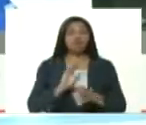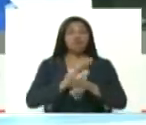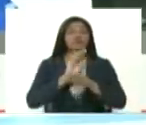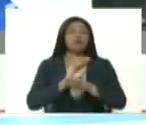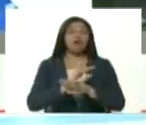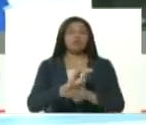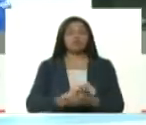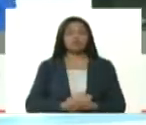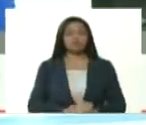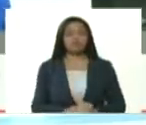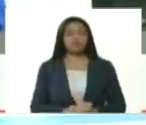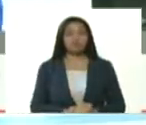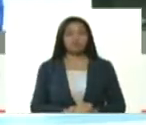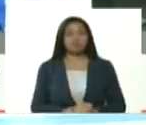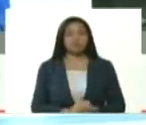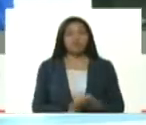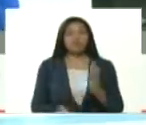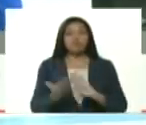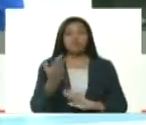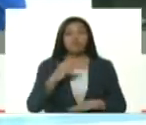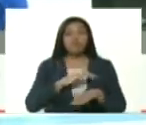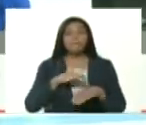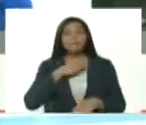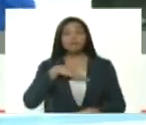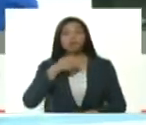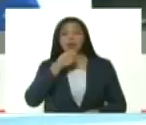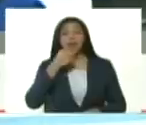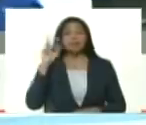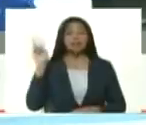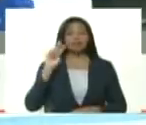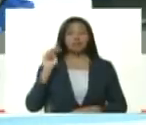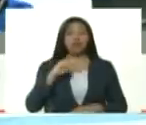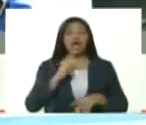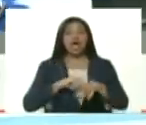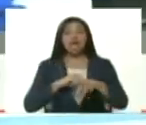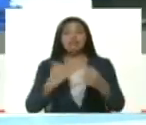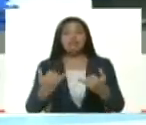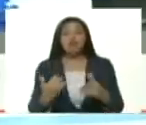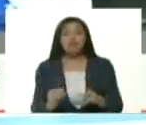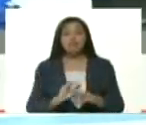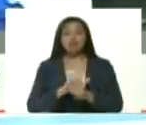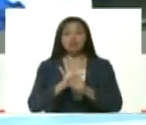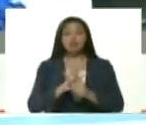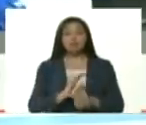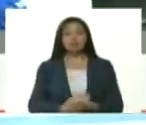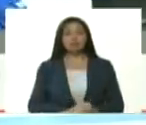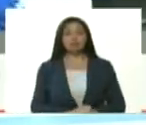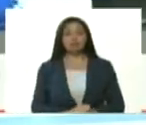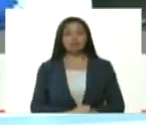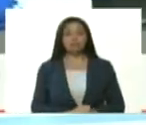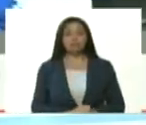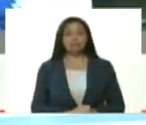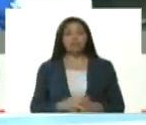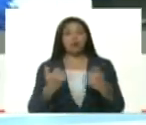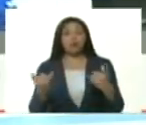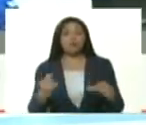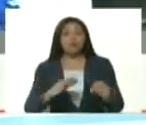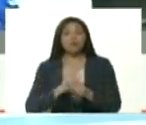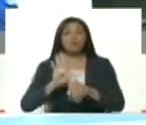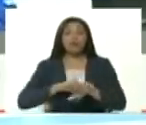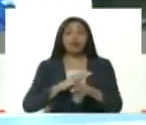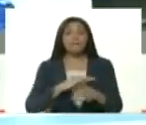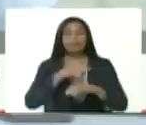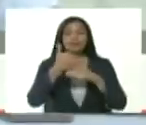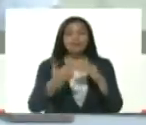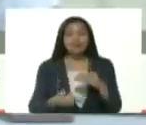protección. Y tan importante esta misión Venezuela Bella en esta etapa del coronavirus, Jacqueline, en la etapa del coronavirus hay que